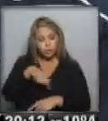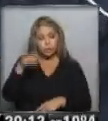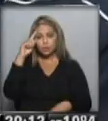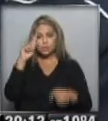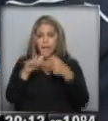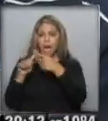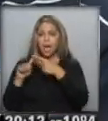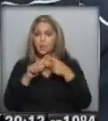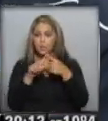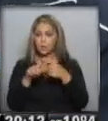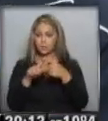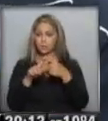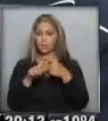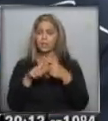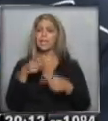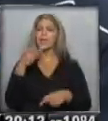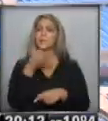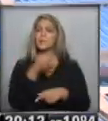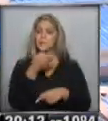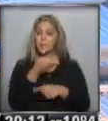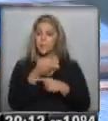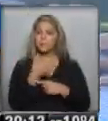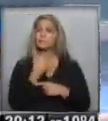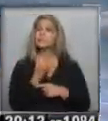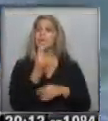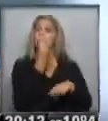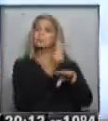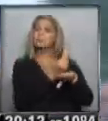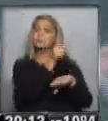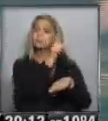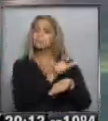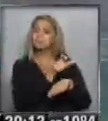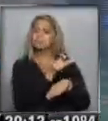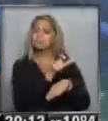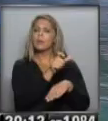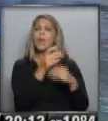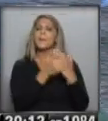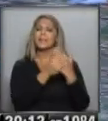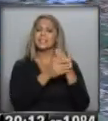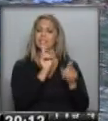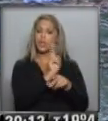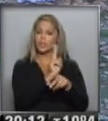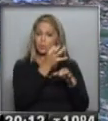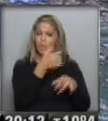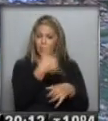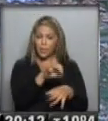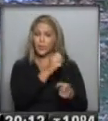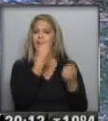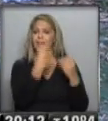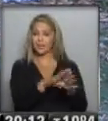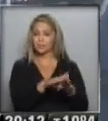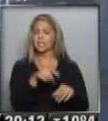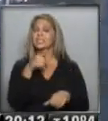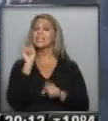coincidimos con lo que está pidiendo todo el arco opositor, la renuncia del jefe del ministro de Seguridad, Montenegro, y queremos